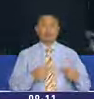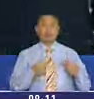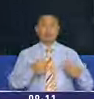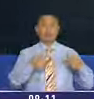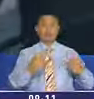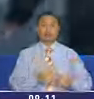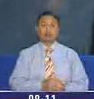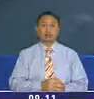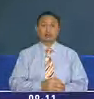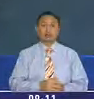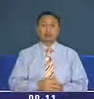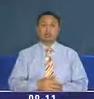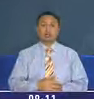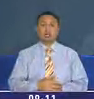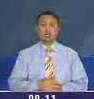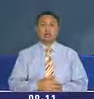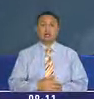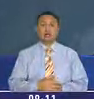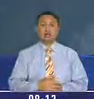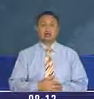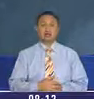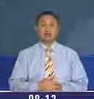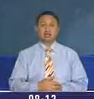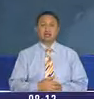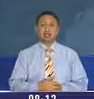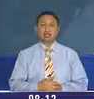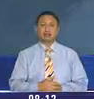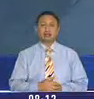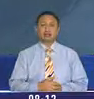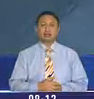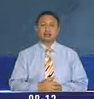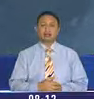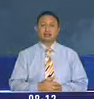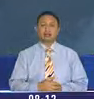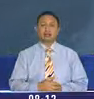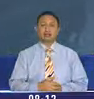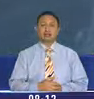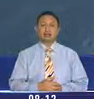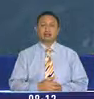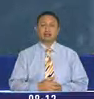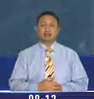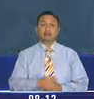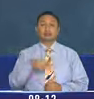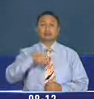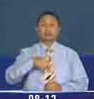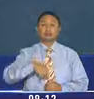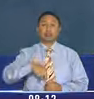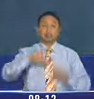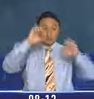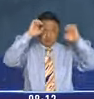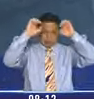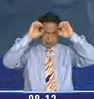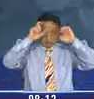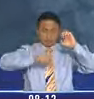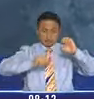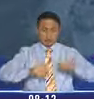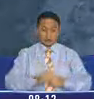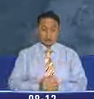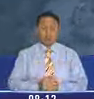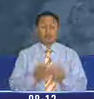cotidianamente? ¿Cómo se va a trabajar sobre todo aquí? Sí, es un punto, llamémosle, estratégico para la delincuencia, ya que existen